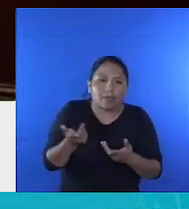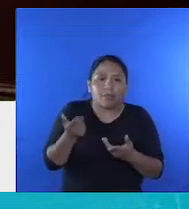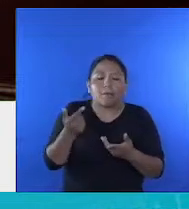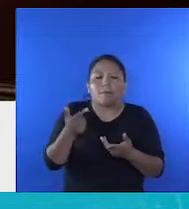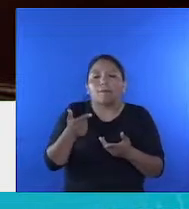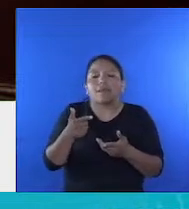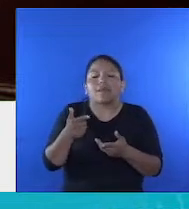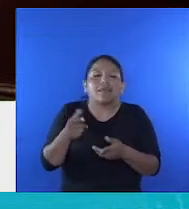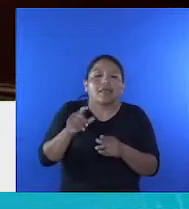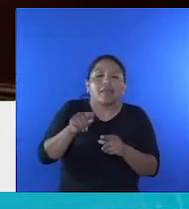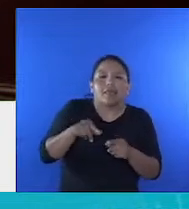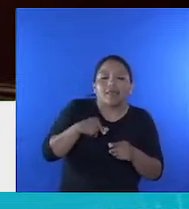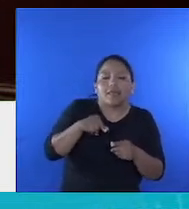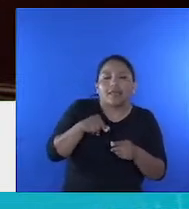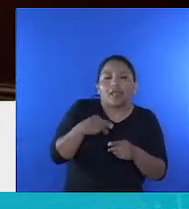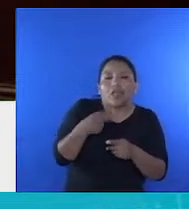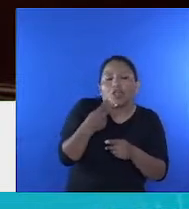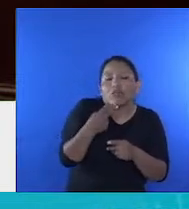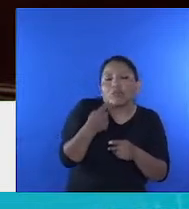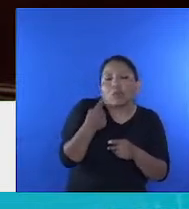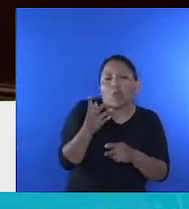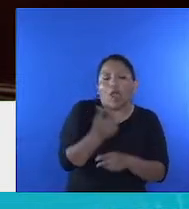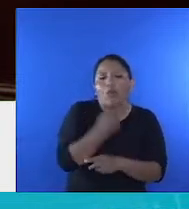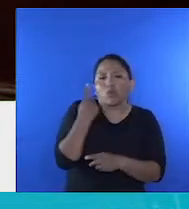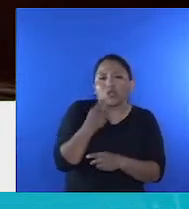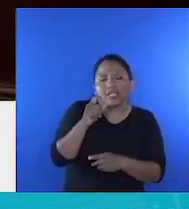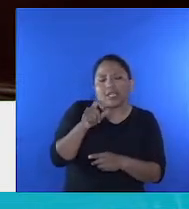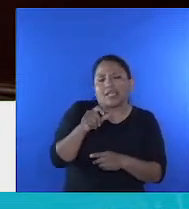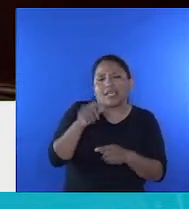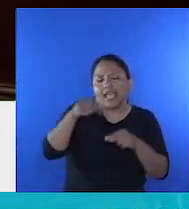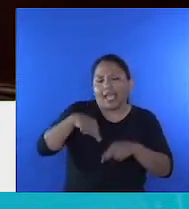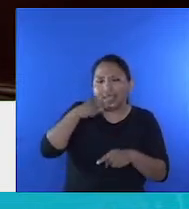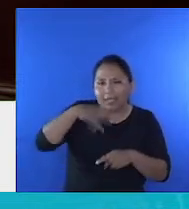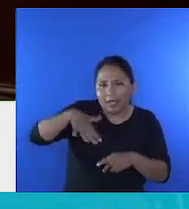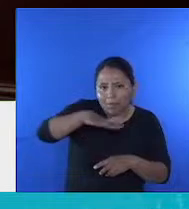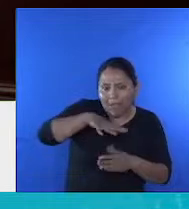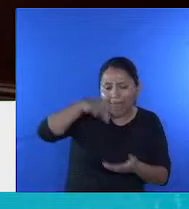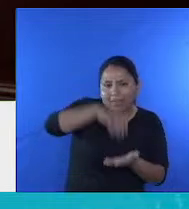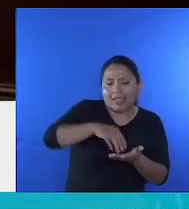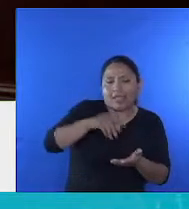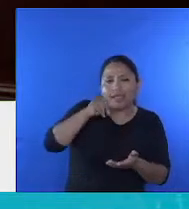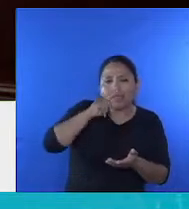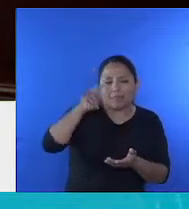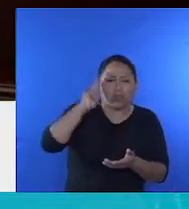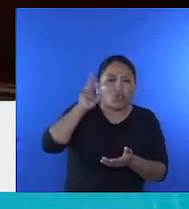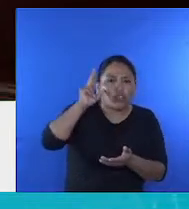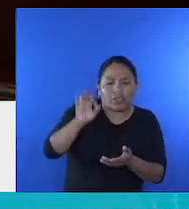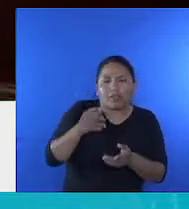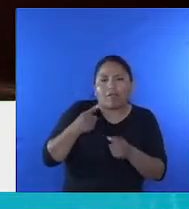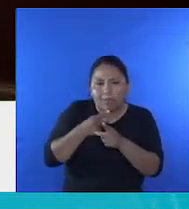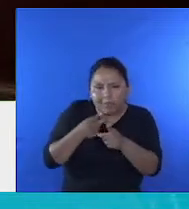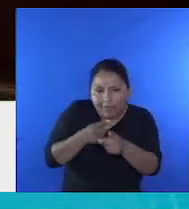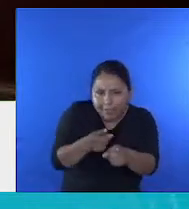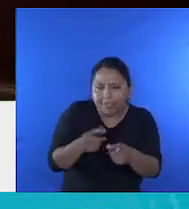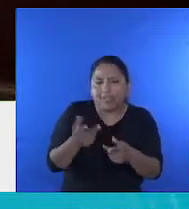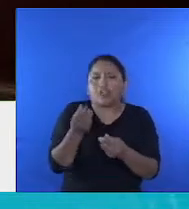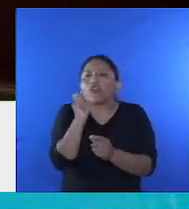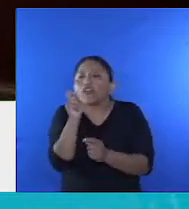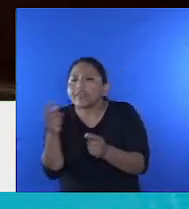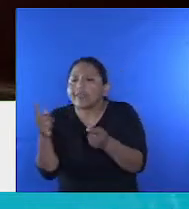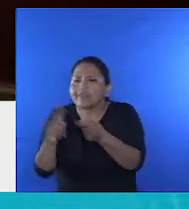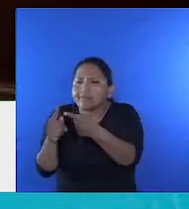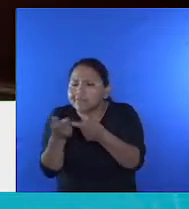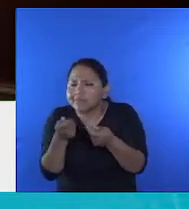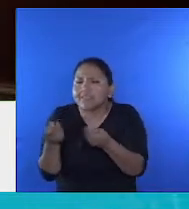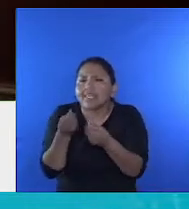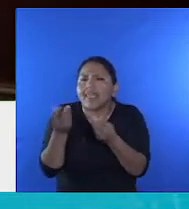soy de Chacabuco, Mario Feroldi, que era autoridad del CECIM de acá de La Plata en los 80, fue perseguido, su actividad, con quién se juntaba, qué